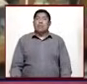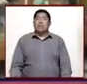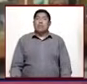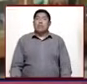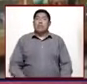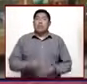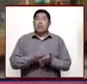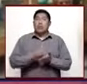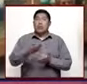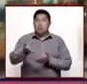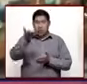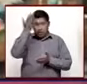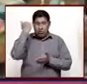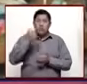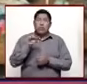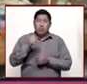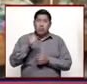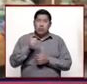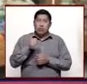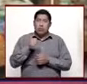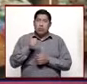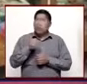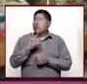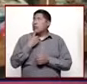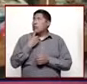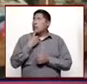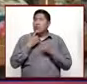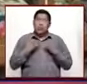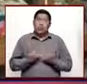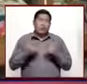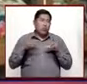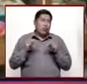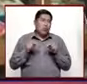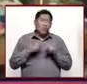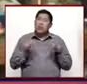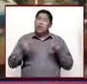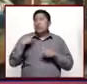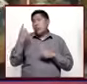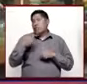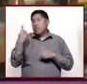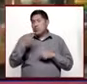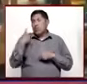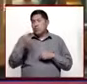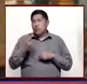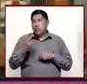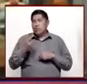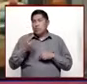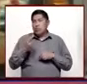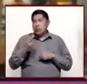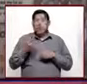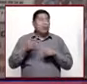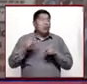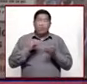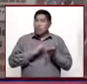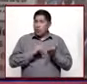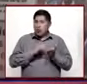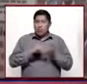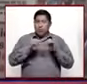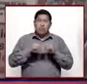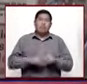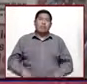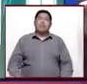¿Compraba mucho periódico? Sí, comprábamos. ¿A diario? No, pero siempre. No faltaba.